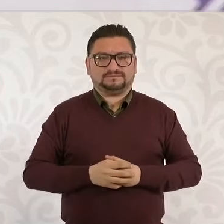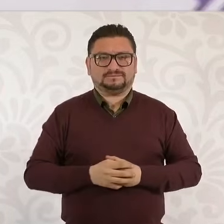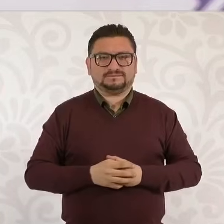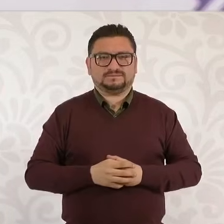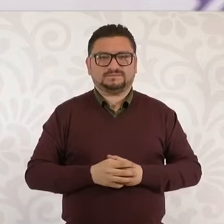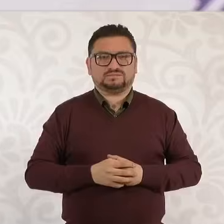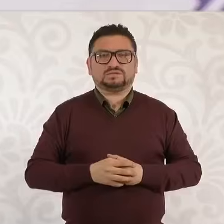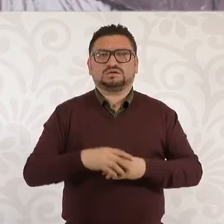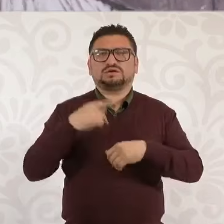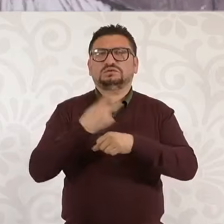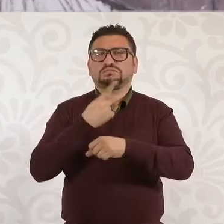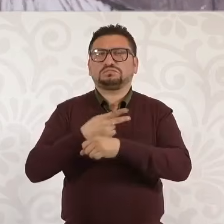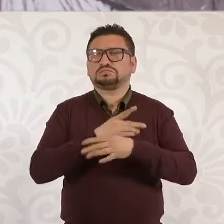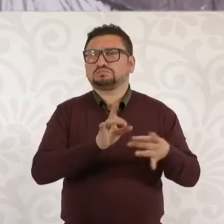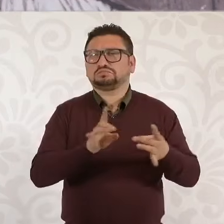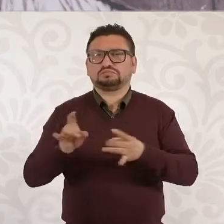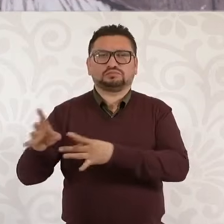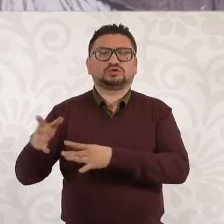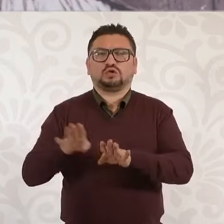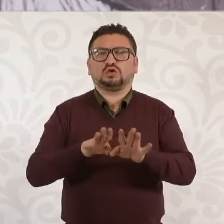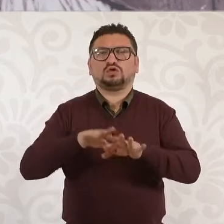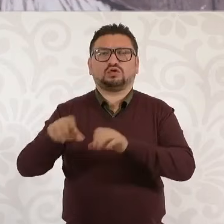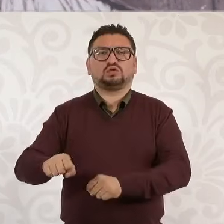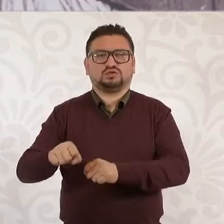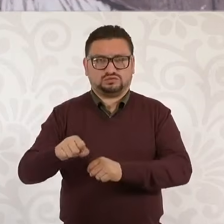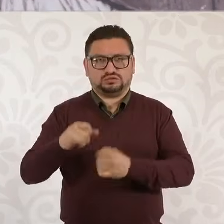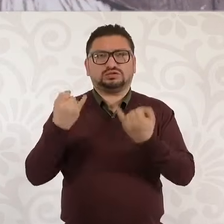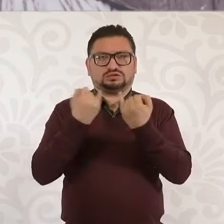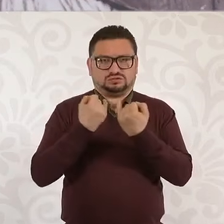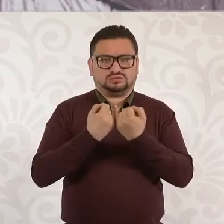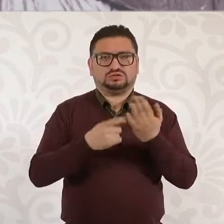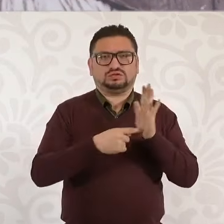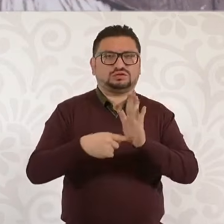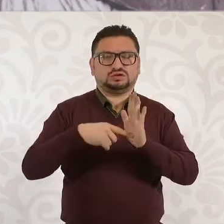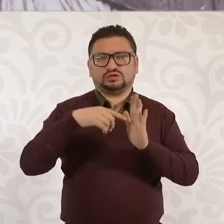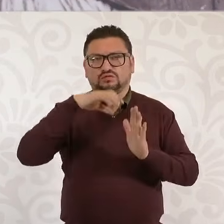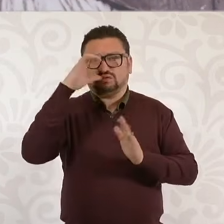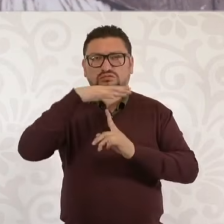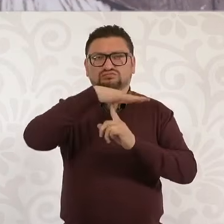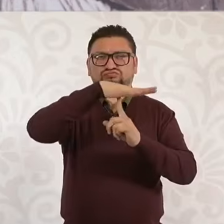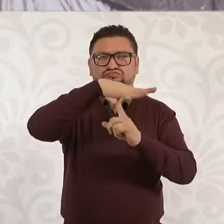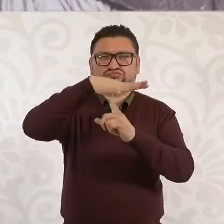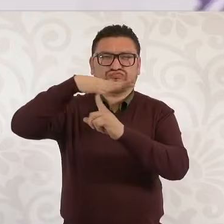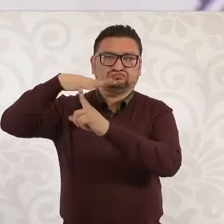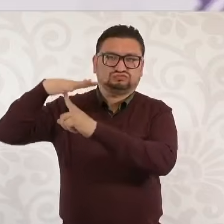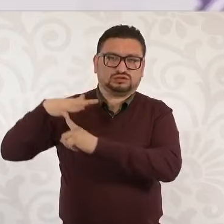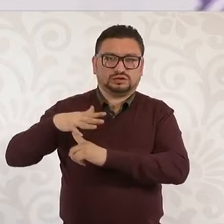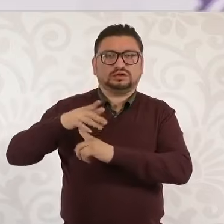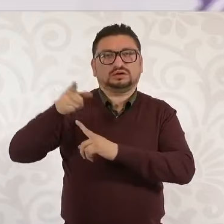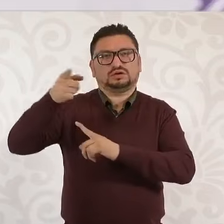decir de lo que ocurrió durante el operativo. Incluso mostró imágenes de un helicóptero que recibió